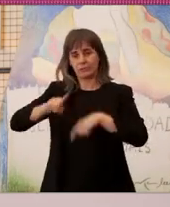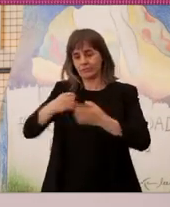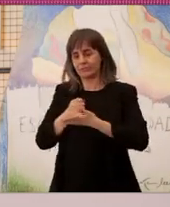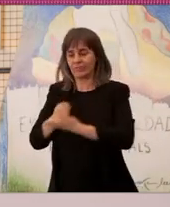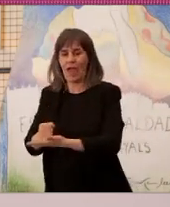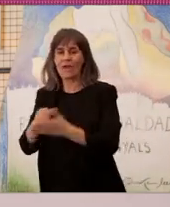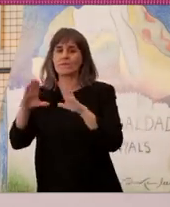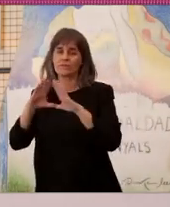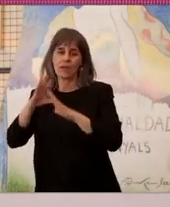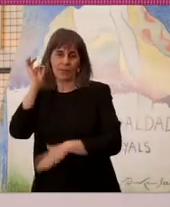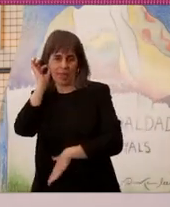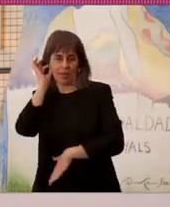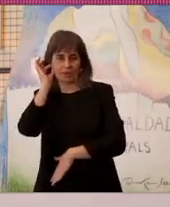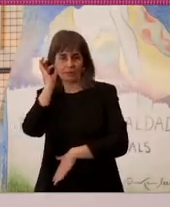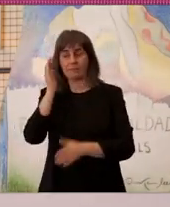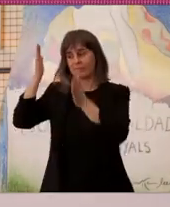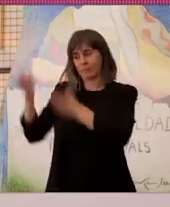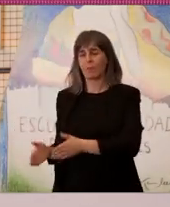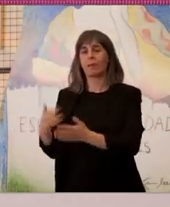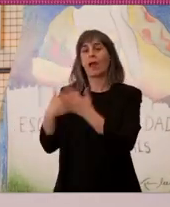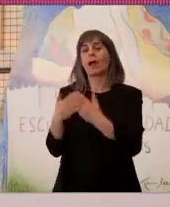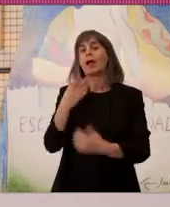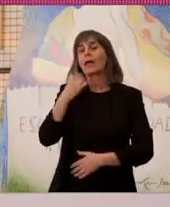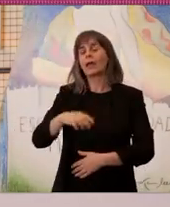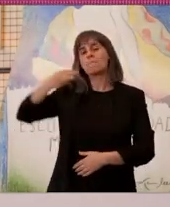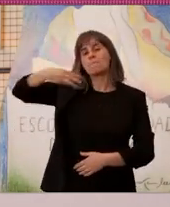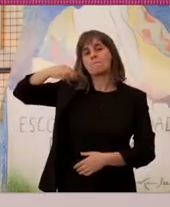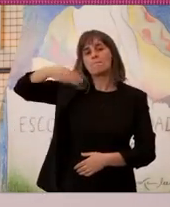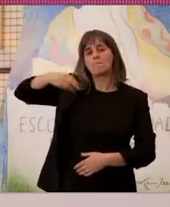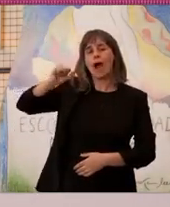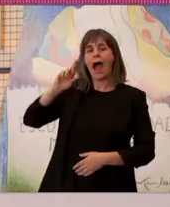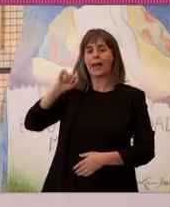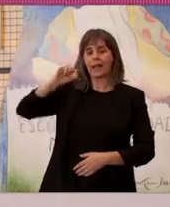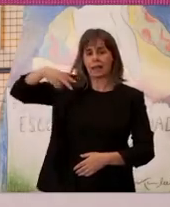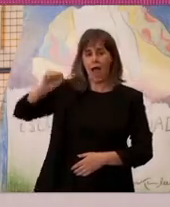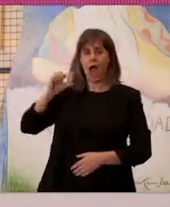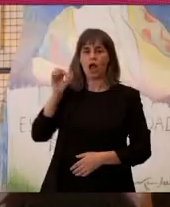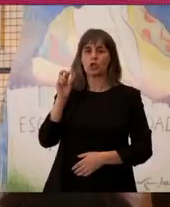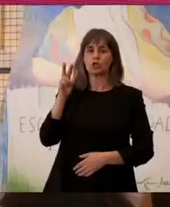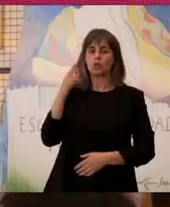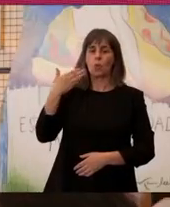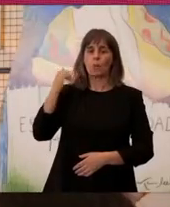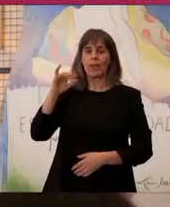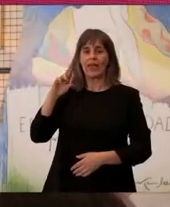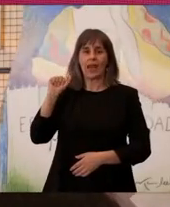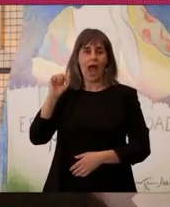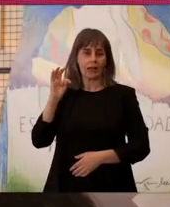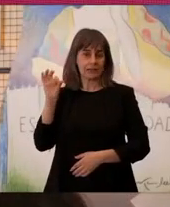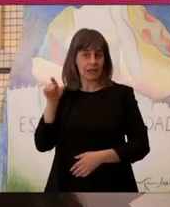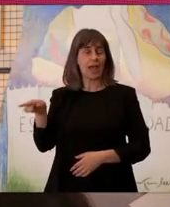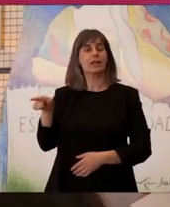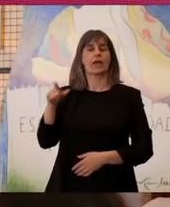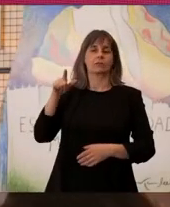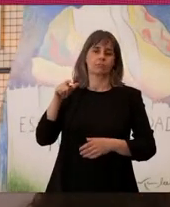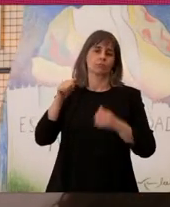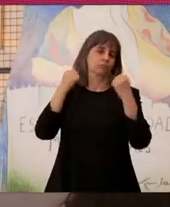subirats que me acompaña aquí a la derecha y la verdad es que es un honores socióloga ha trabajado fundamentalmente sobre temas de Educación y coeducación